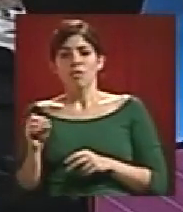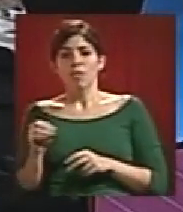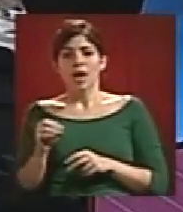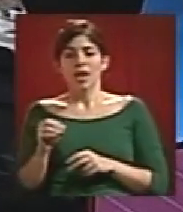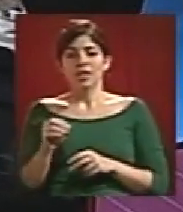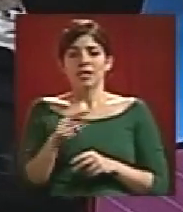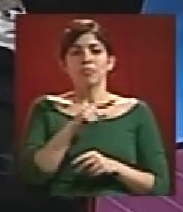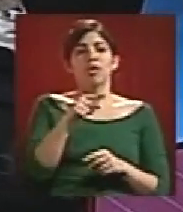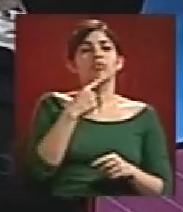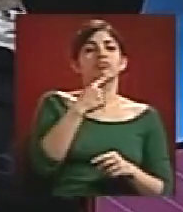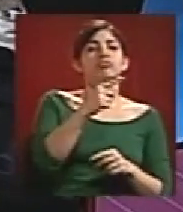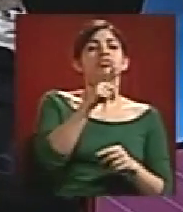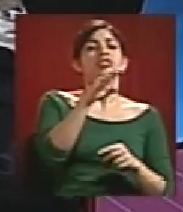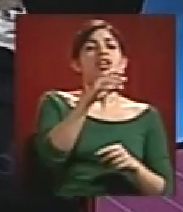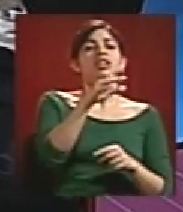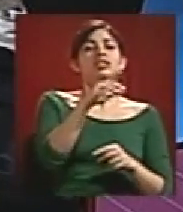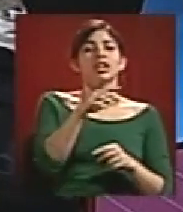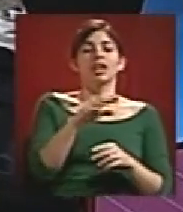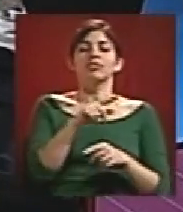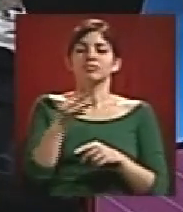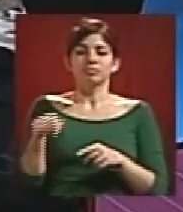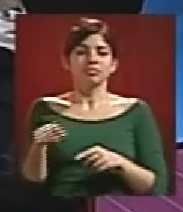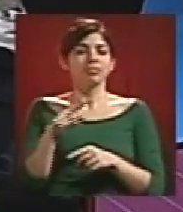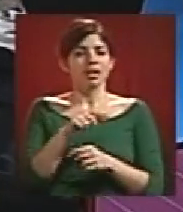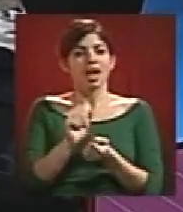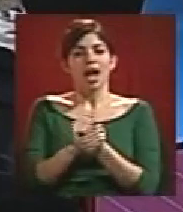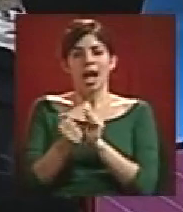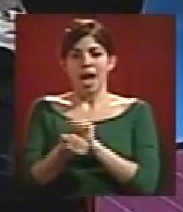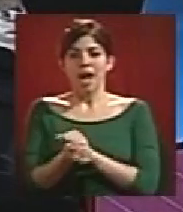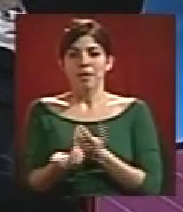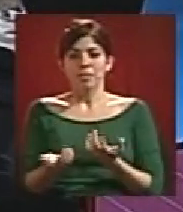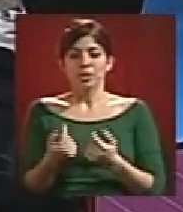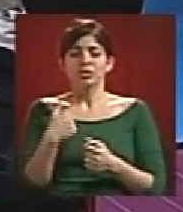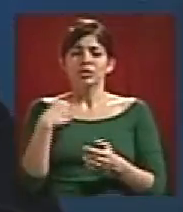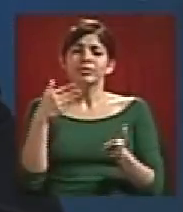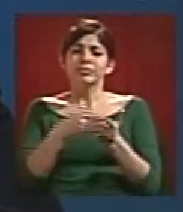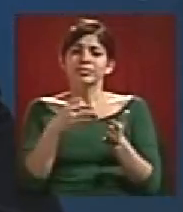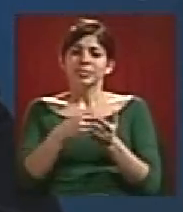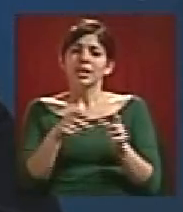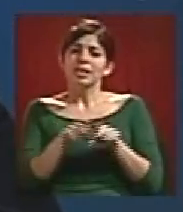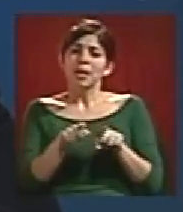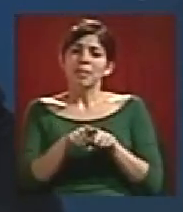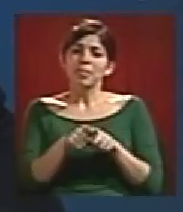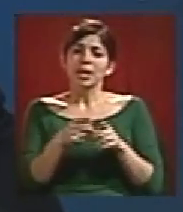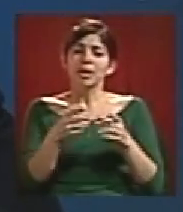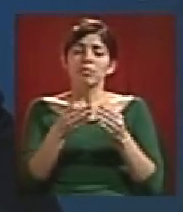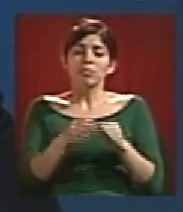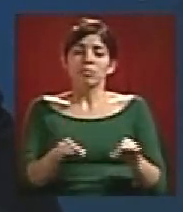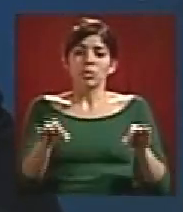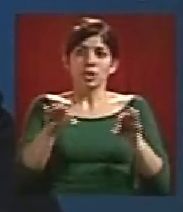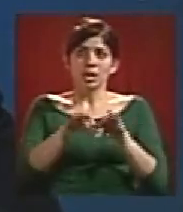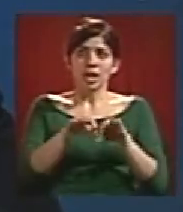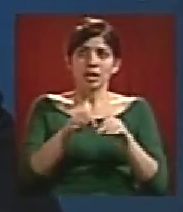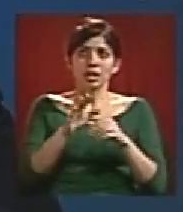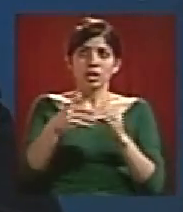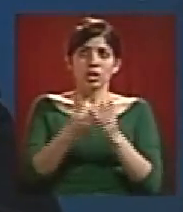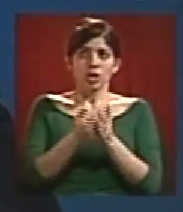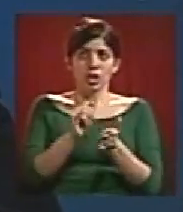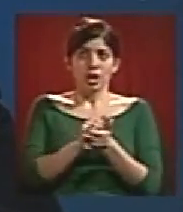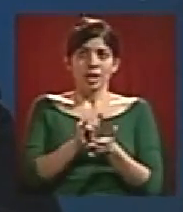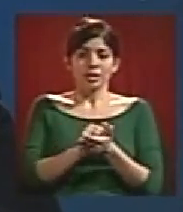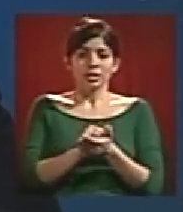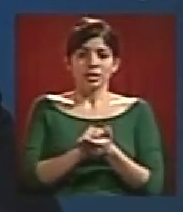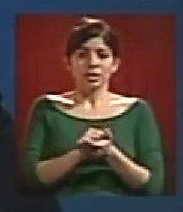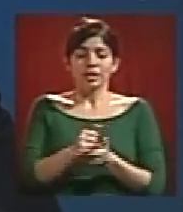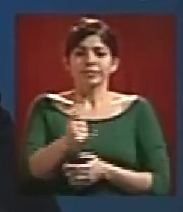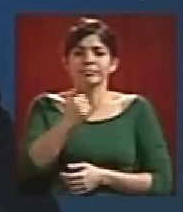ahí todo cambia, ¿verdad? Todo cambia. Yo insisto, además, de que es muy importante en todo esto